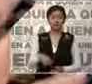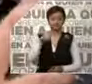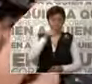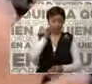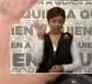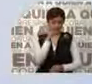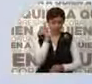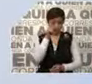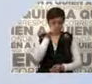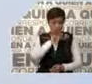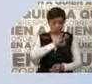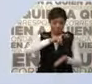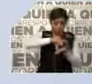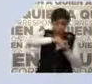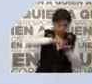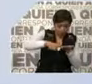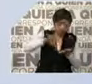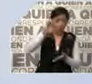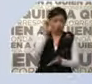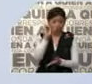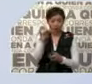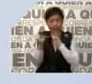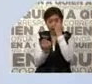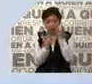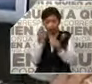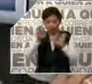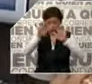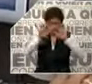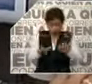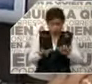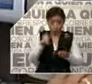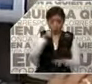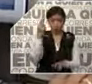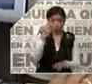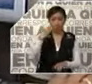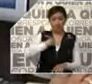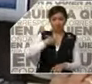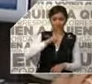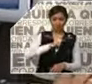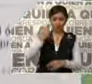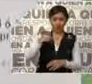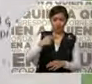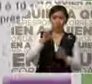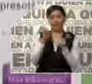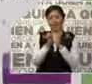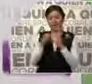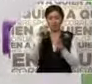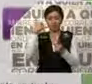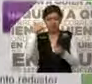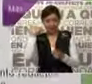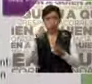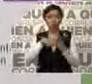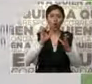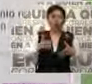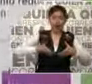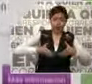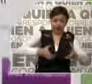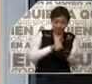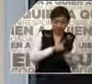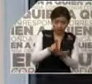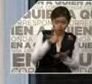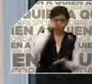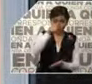Seguramente al realizar una compra o llevar a cabo algún trámite le han solicitado datos personales, como teléfono o su dirección. ¿Pero sabían que